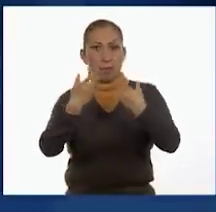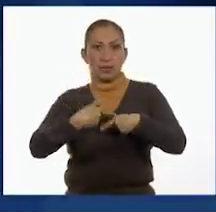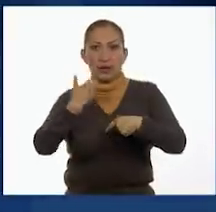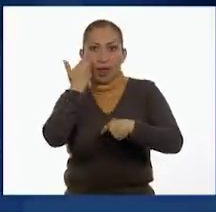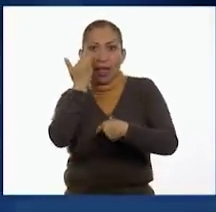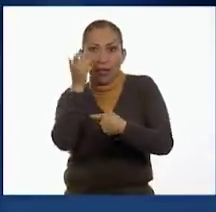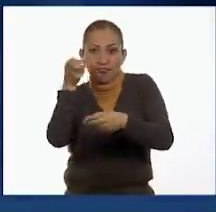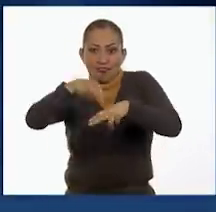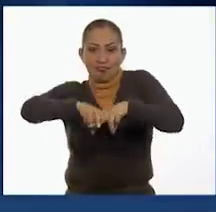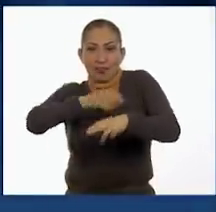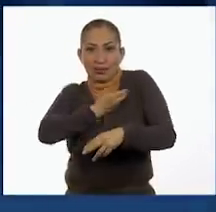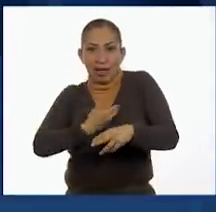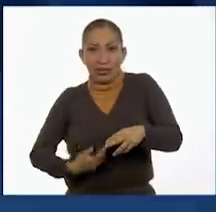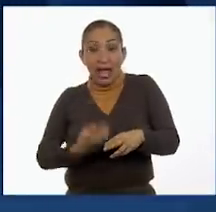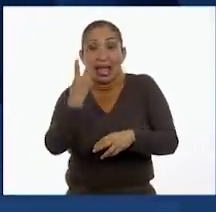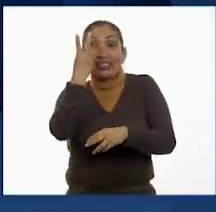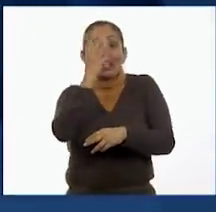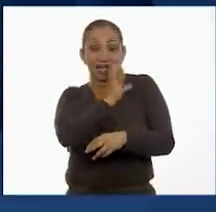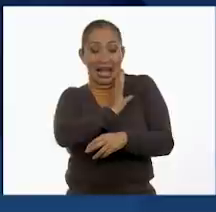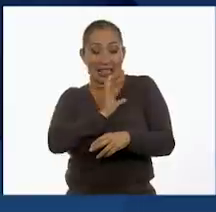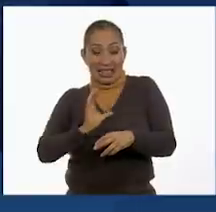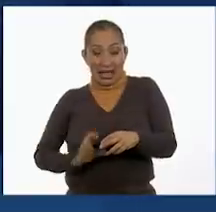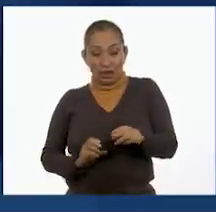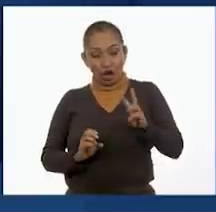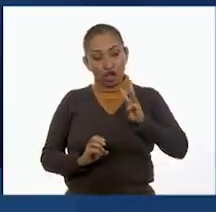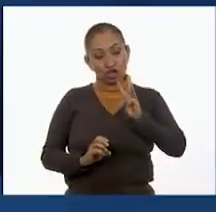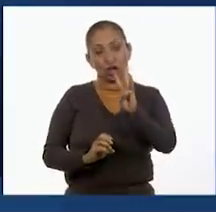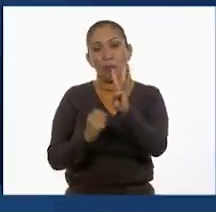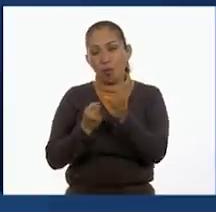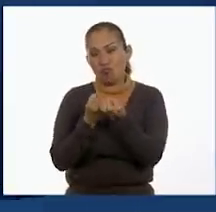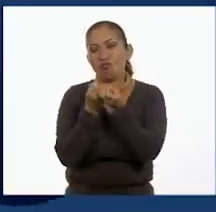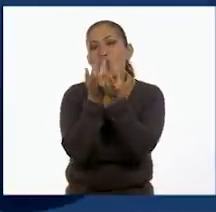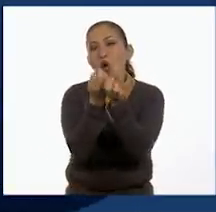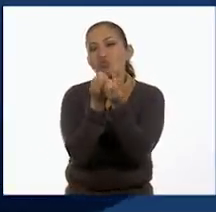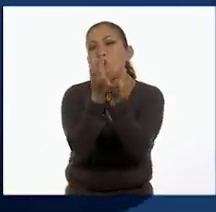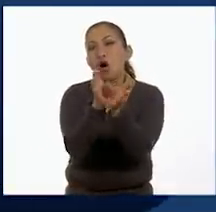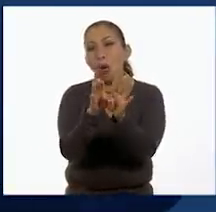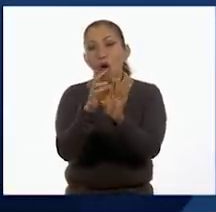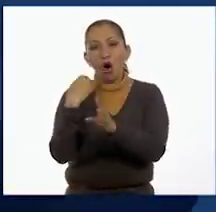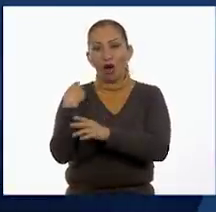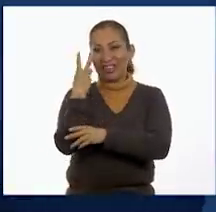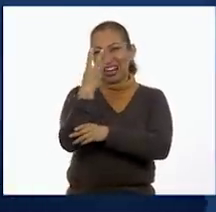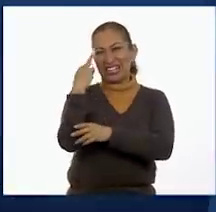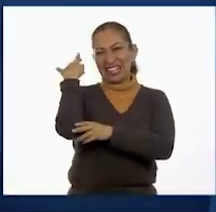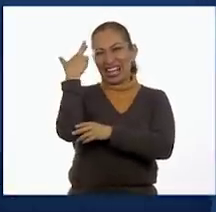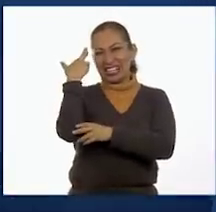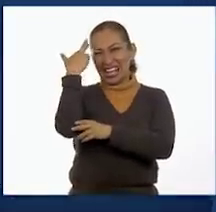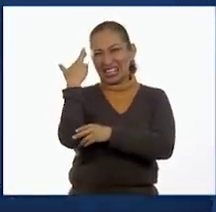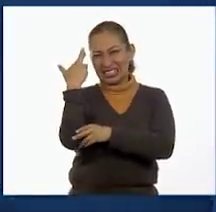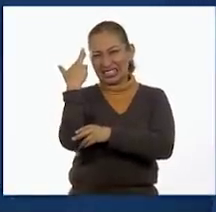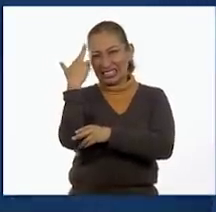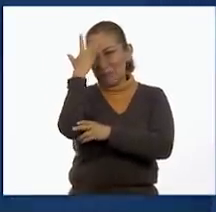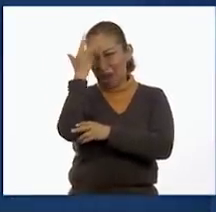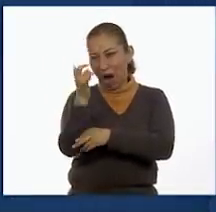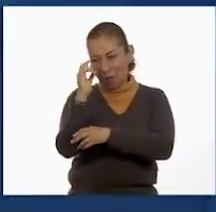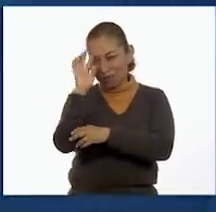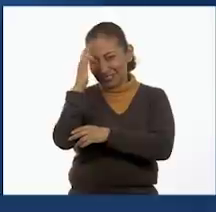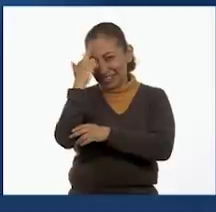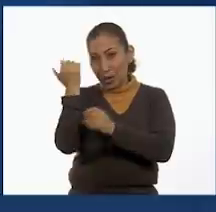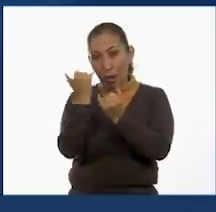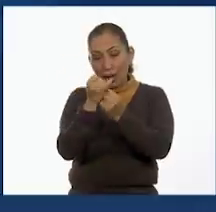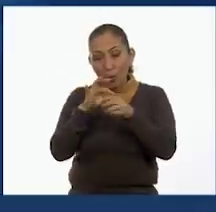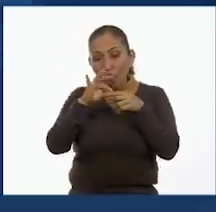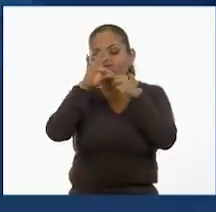están llegando los 3 candidatos presidenciales a darle ofrendas. Como si fueran los 3 Reyes Magos, Muy bien, exacto, Ale. que